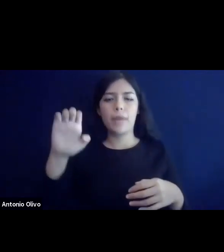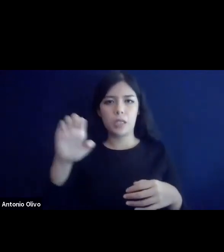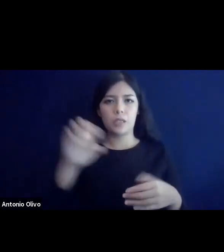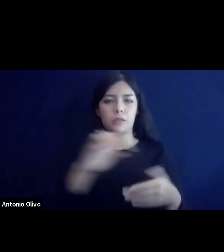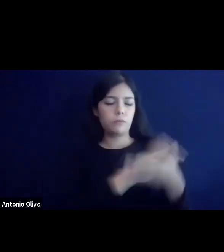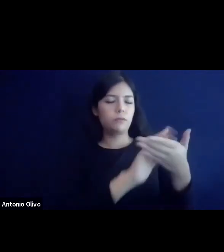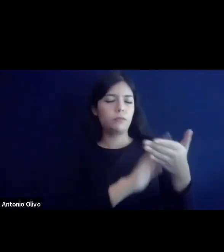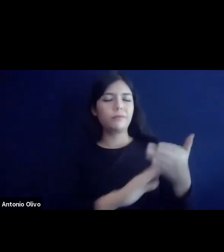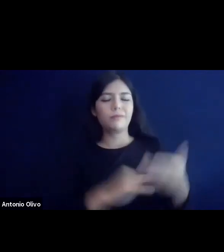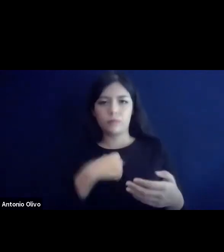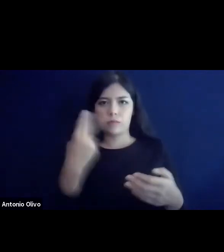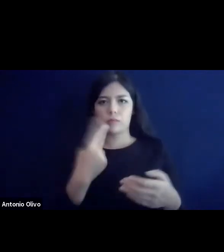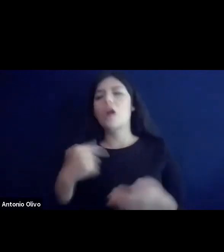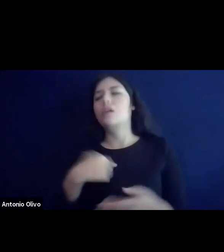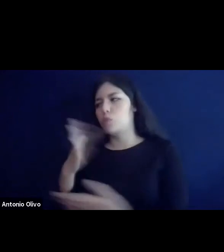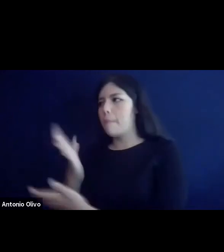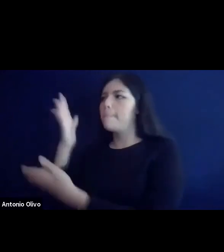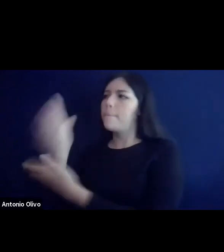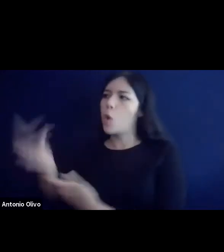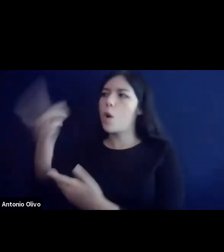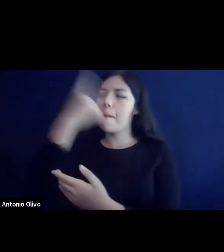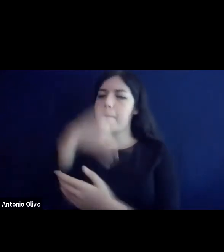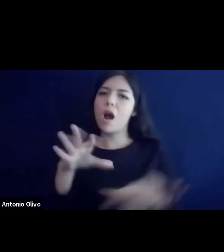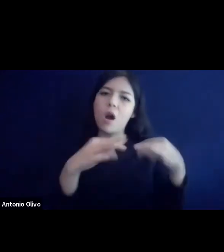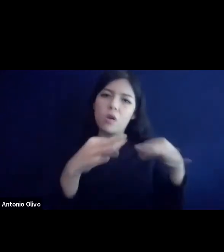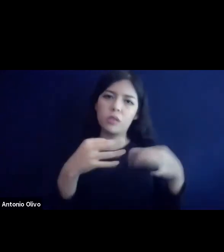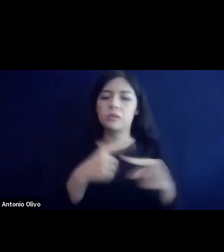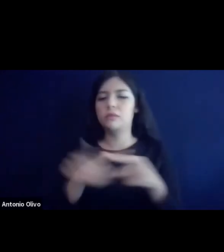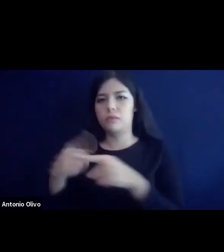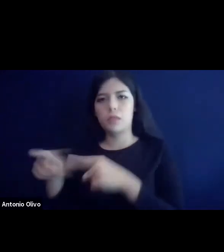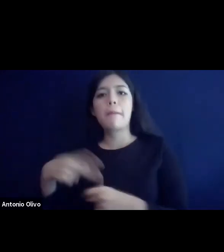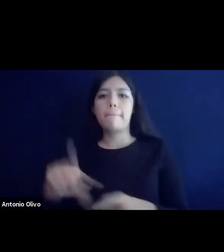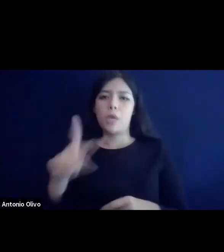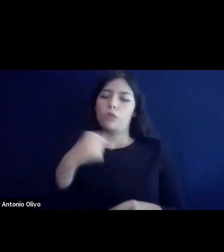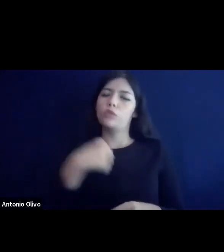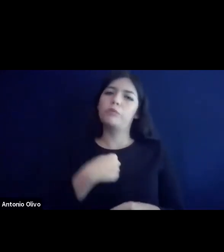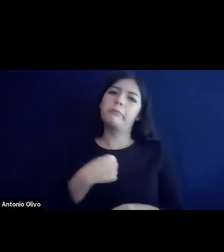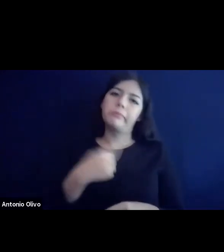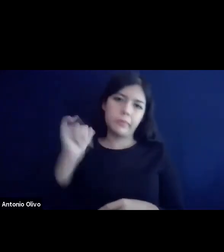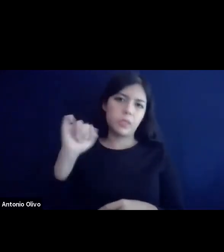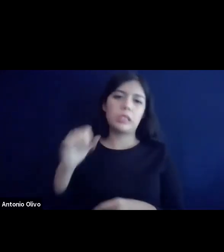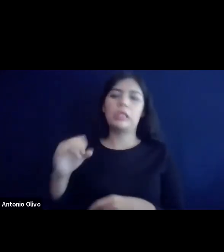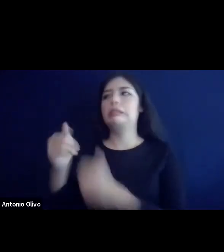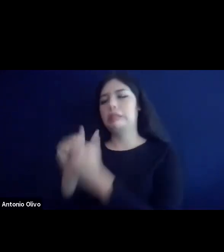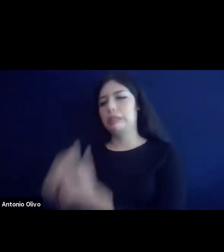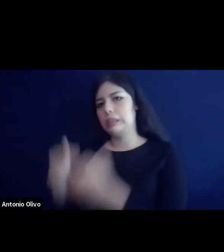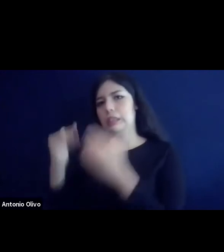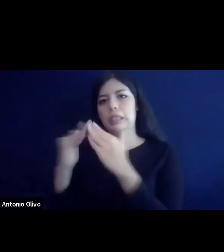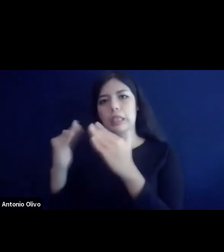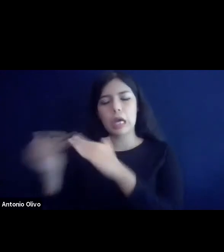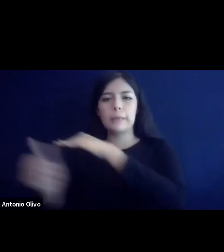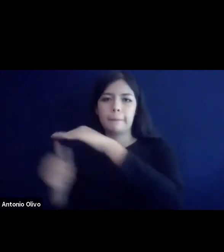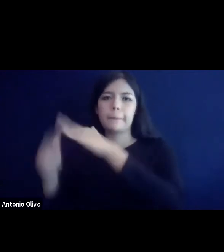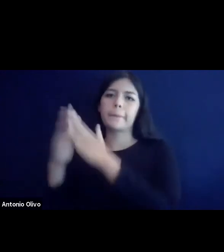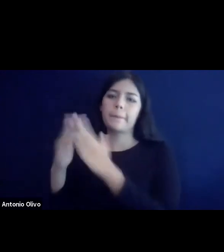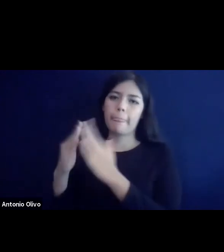servicio. Pero todo lo que se pueda realizar desde casa, pues se puede hacer. Entonces, pues es lo que yo